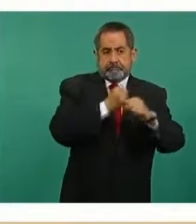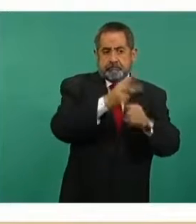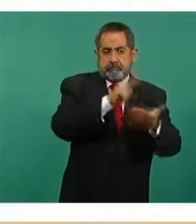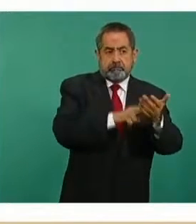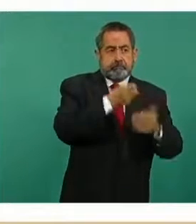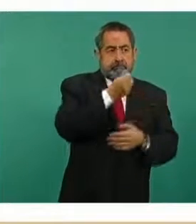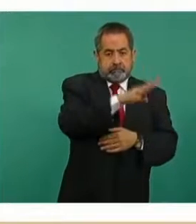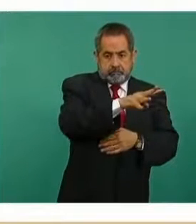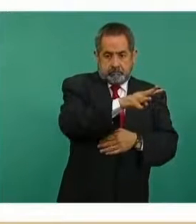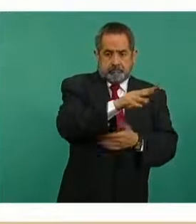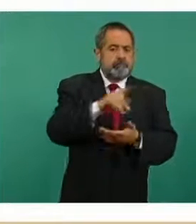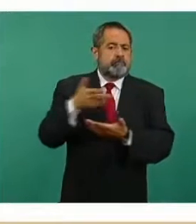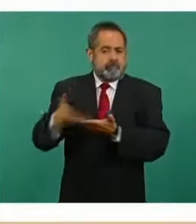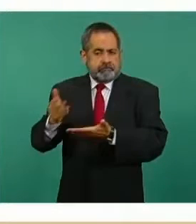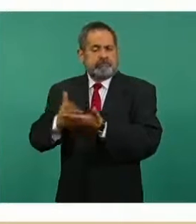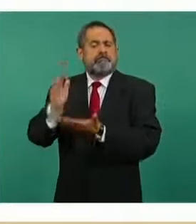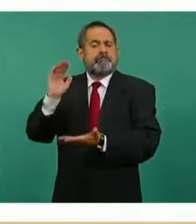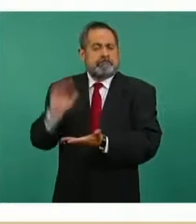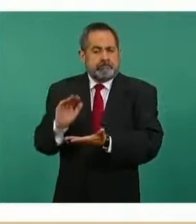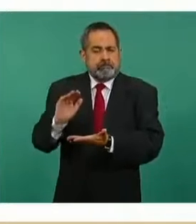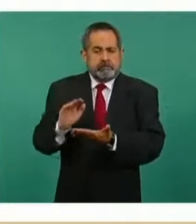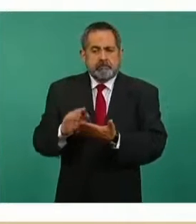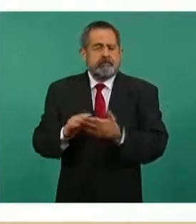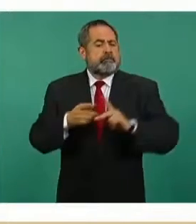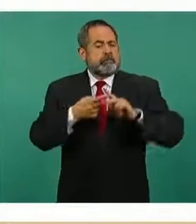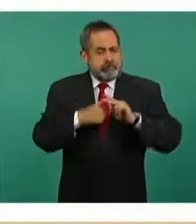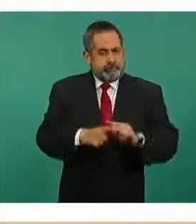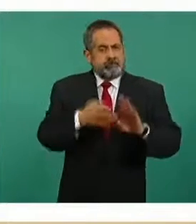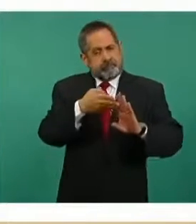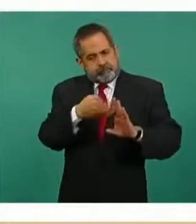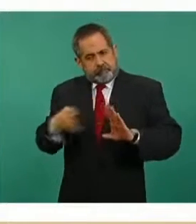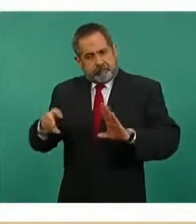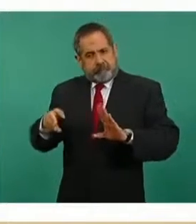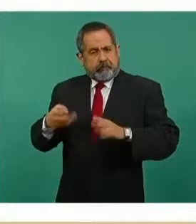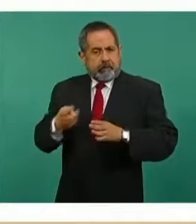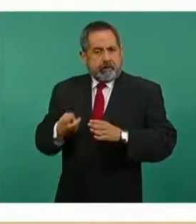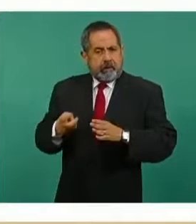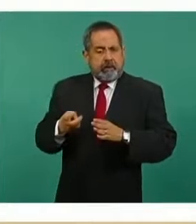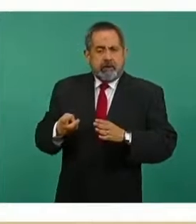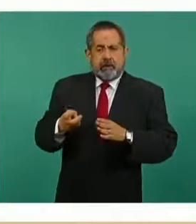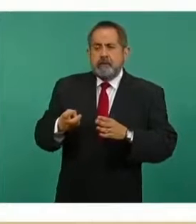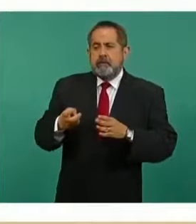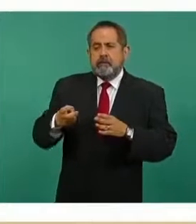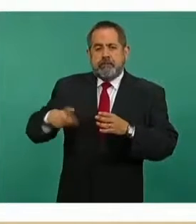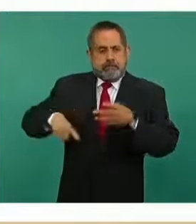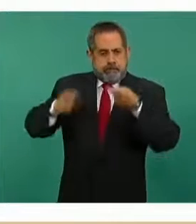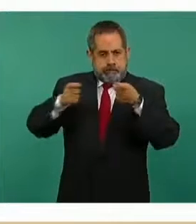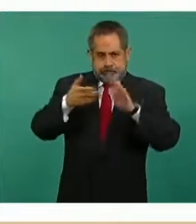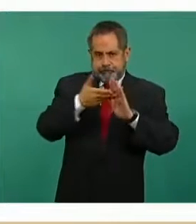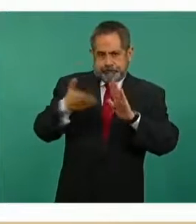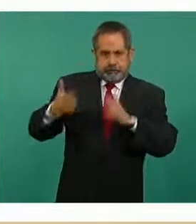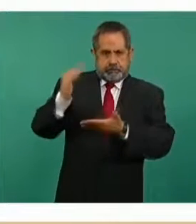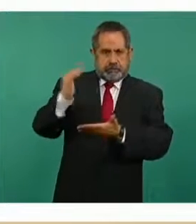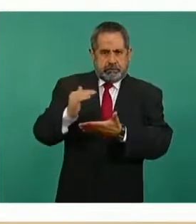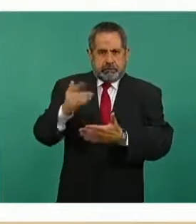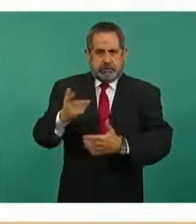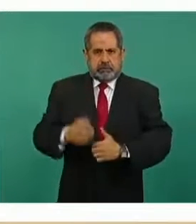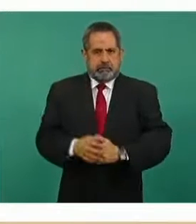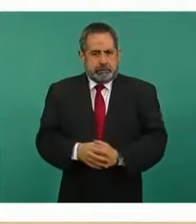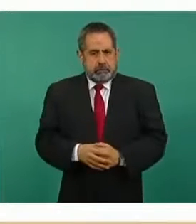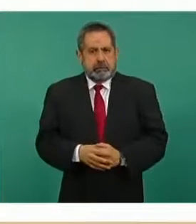es decir, con respecto al inicio de esta administración.